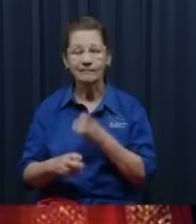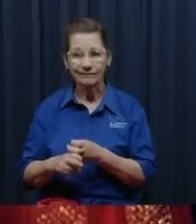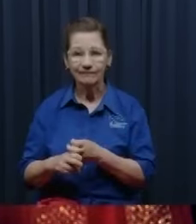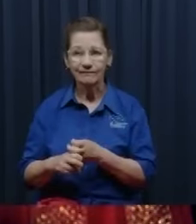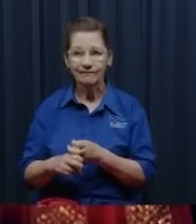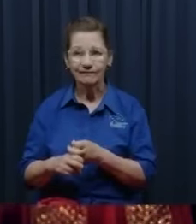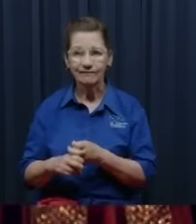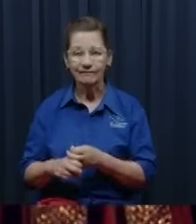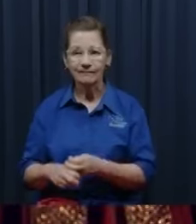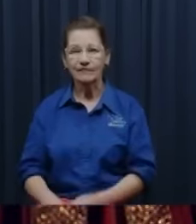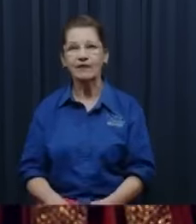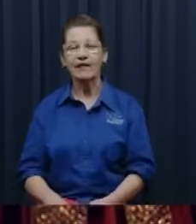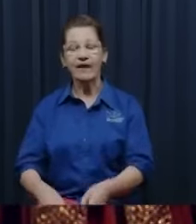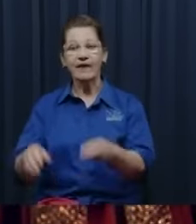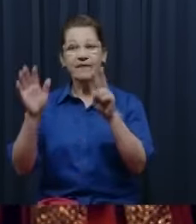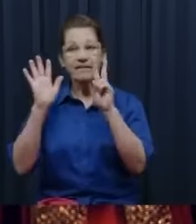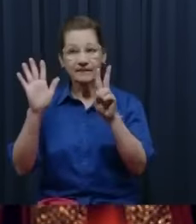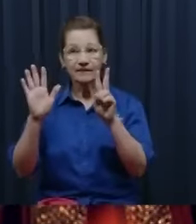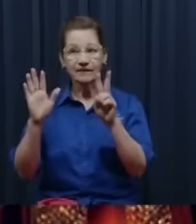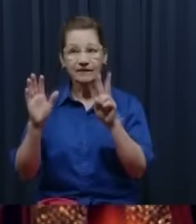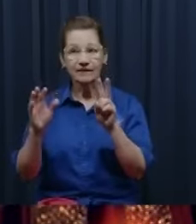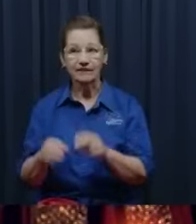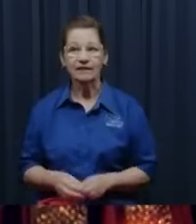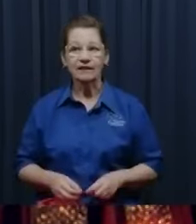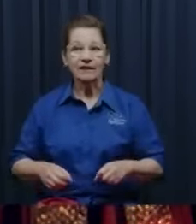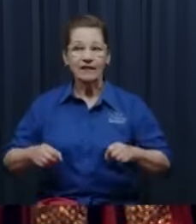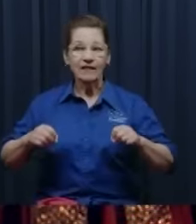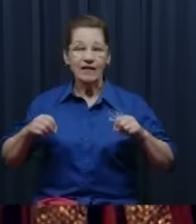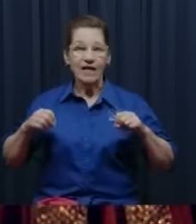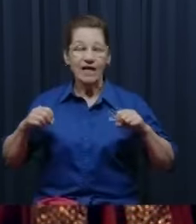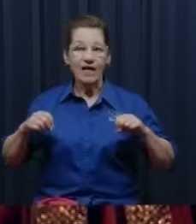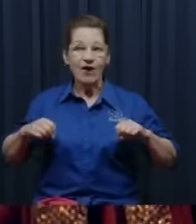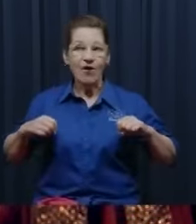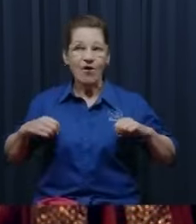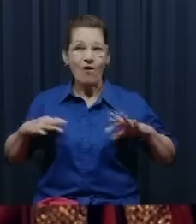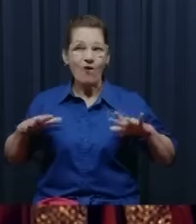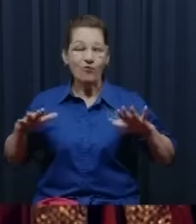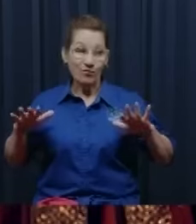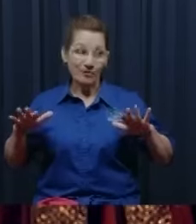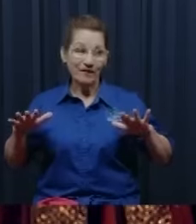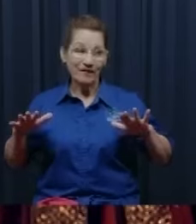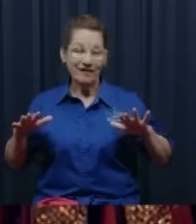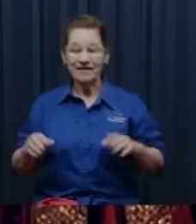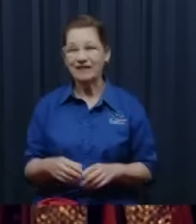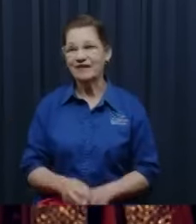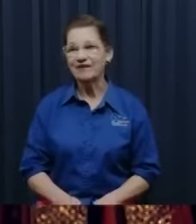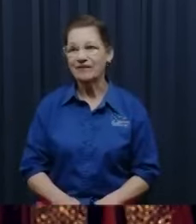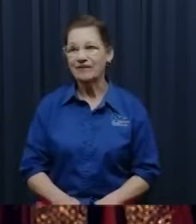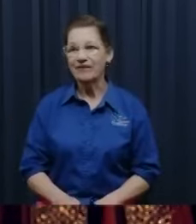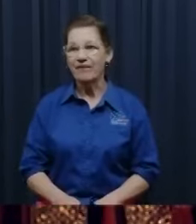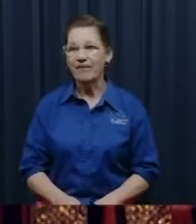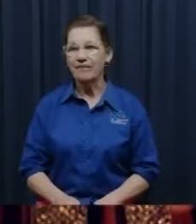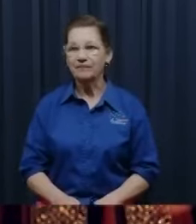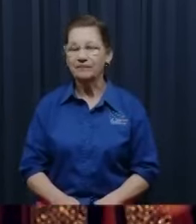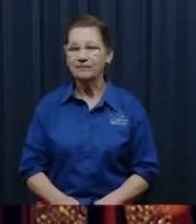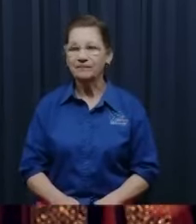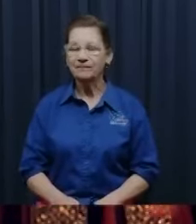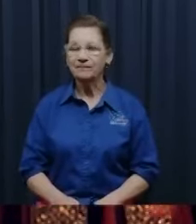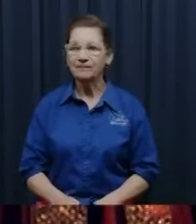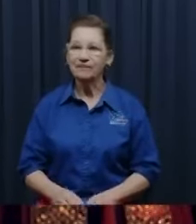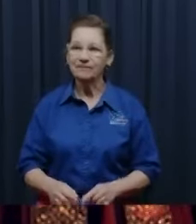7 de octubre y ya le llaman la guerra del sucot ahora el 7 de octubre ya